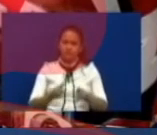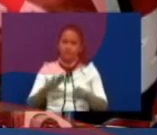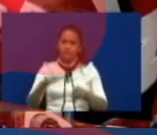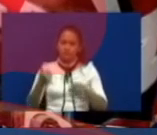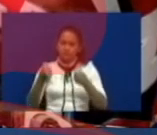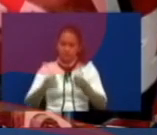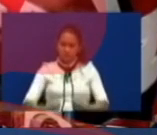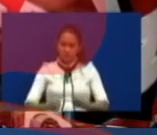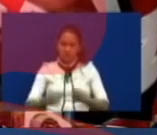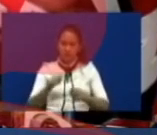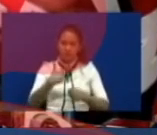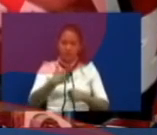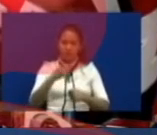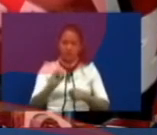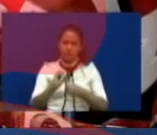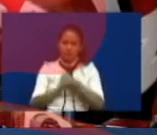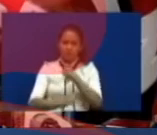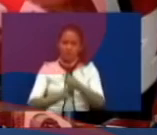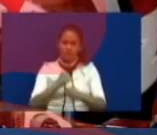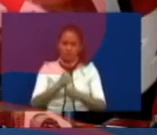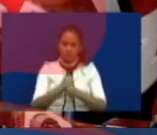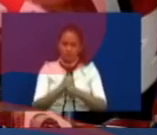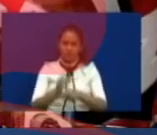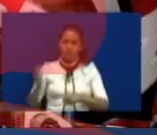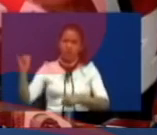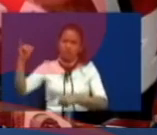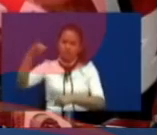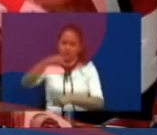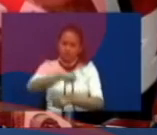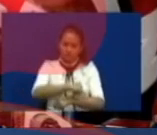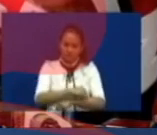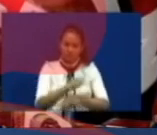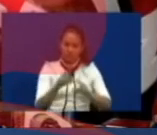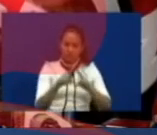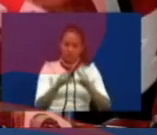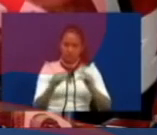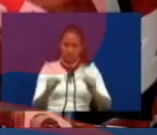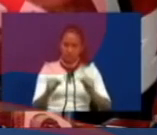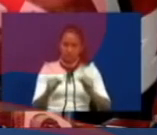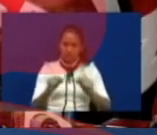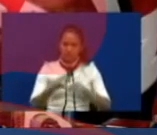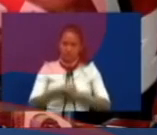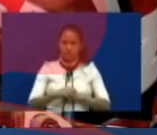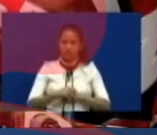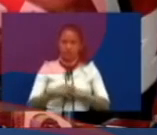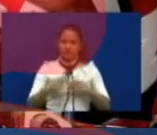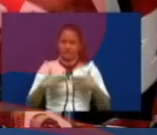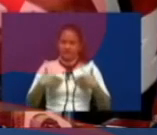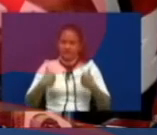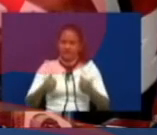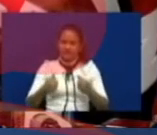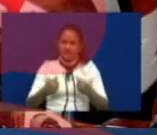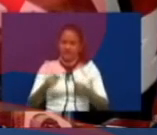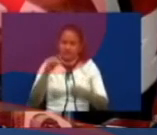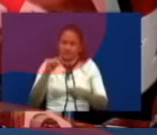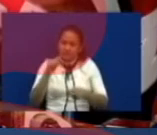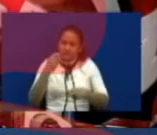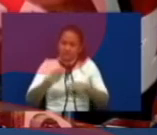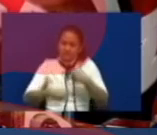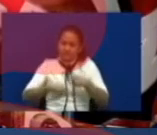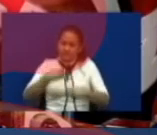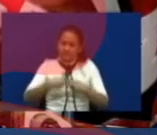de 70 años que llegó también de eeuu encuentra delicado de salud pero